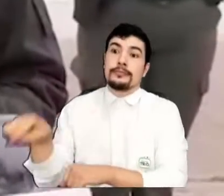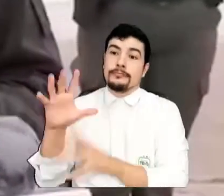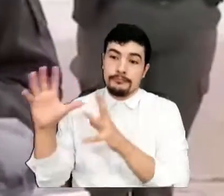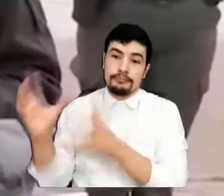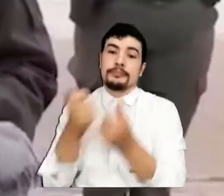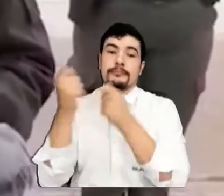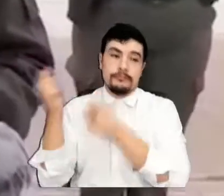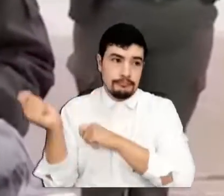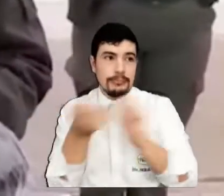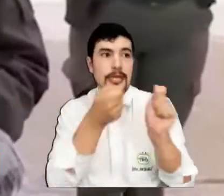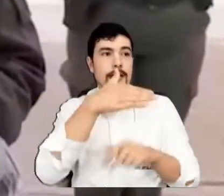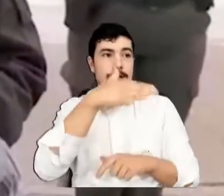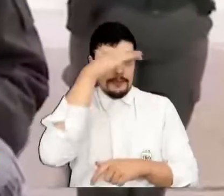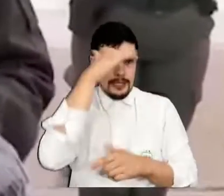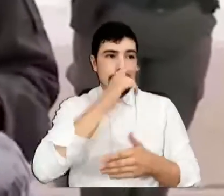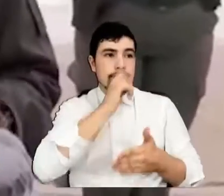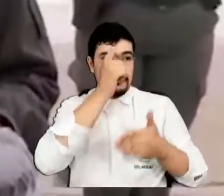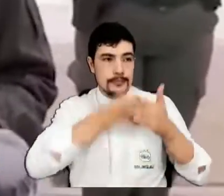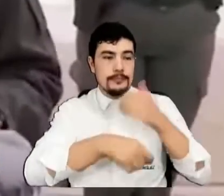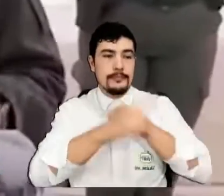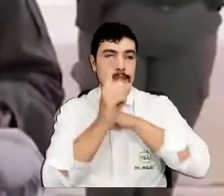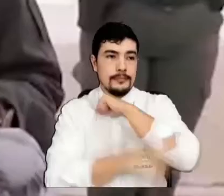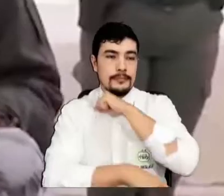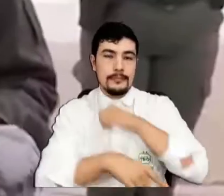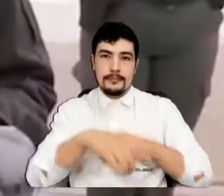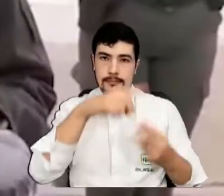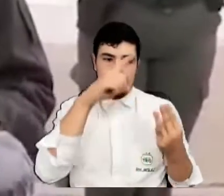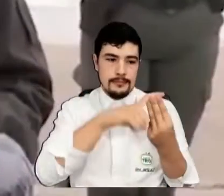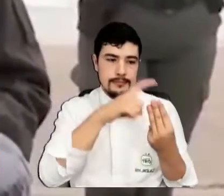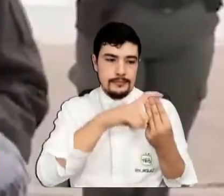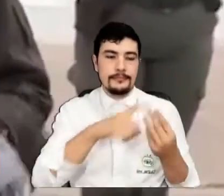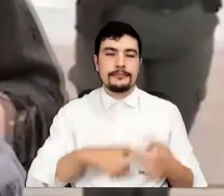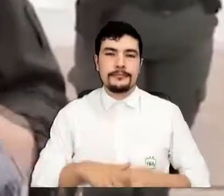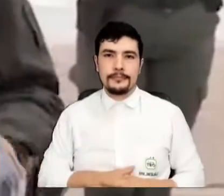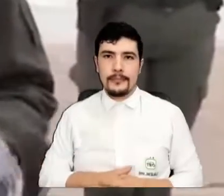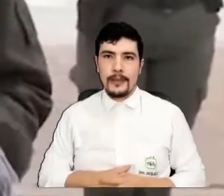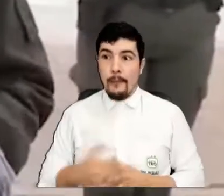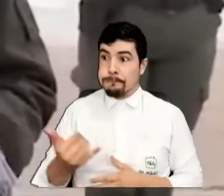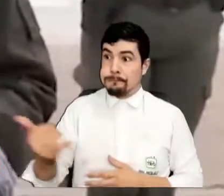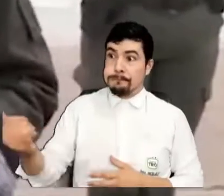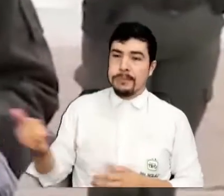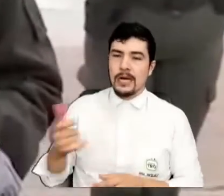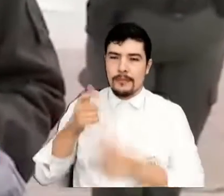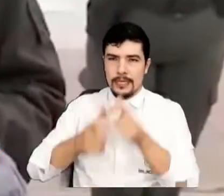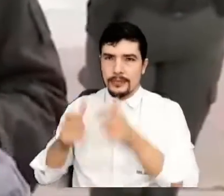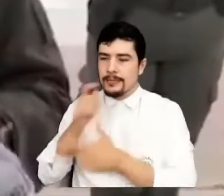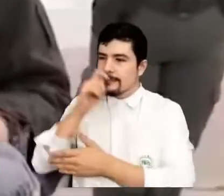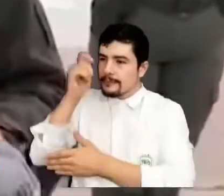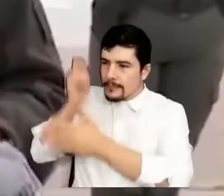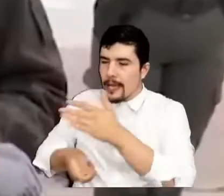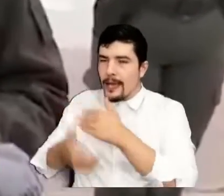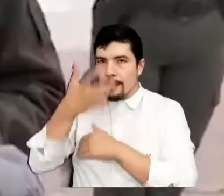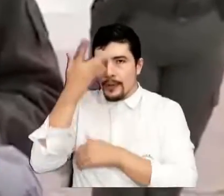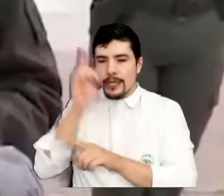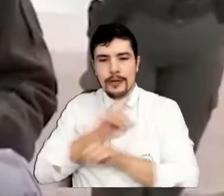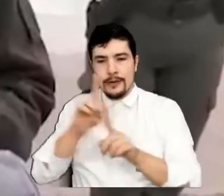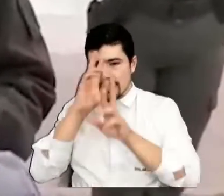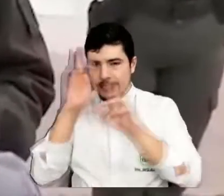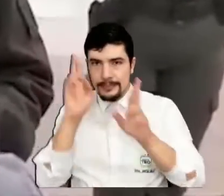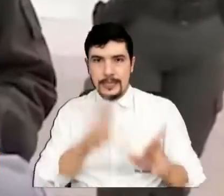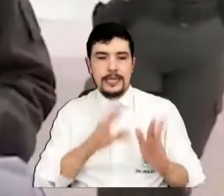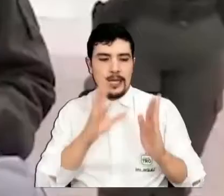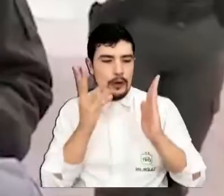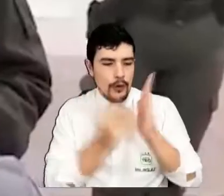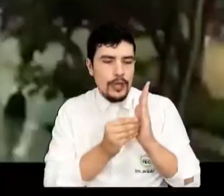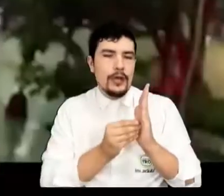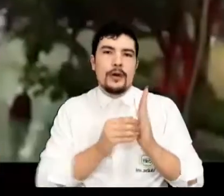Seguridad y Convivencia Ciudadana, pero también algunas de ellas se atienen a consecuencias penales por el incumplimiento de